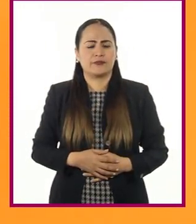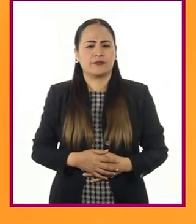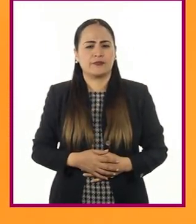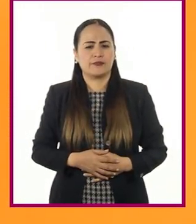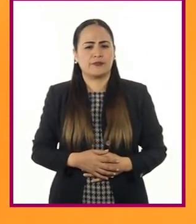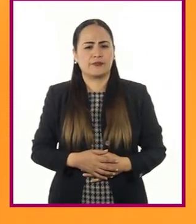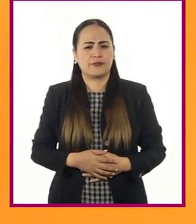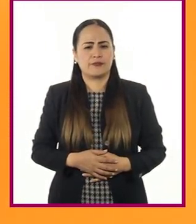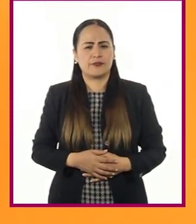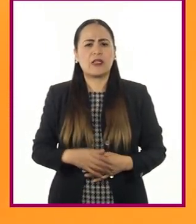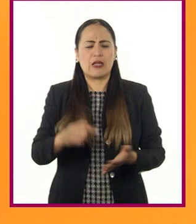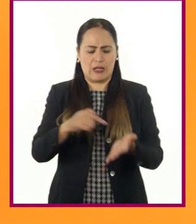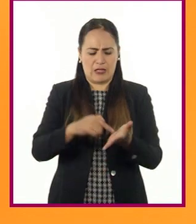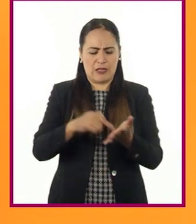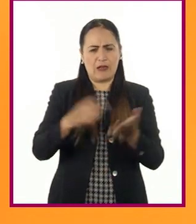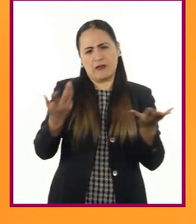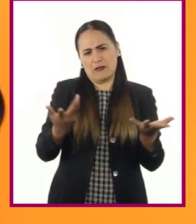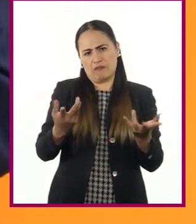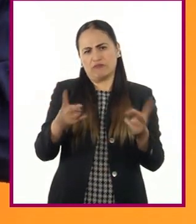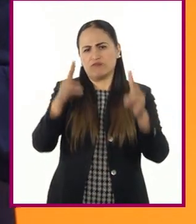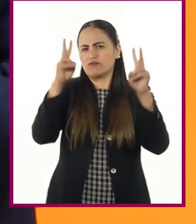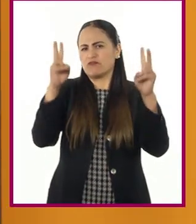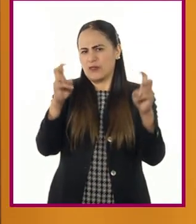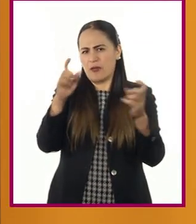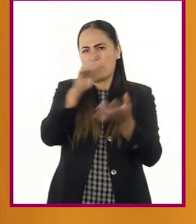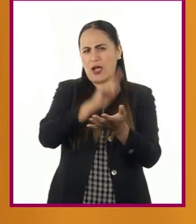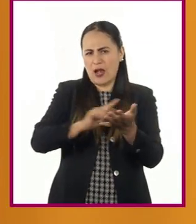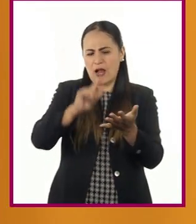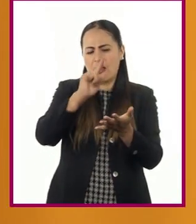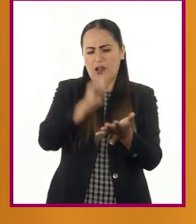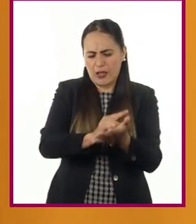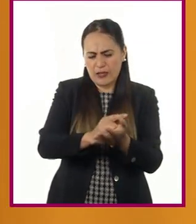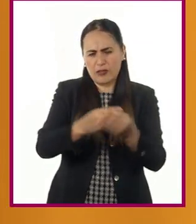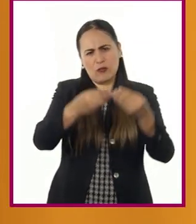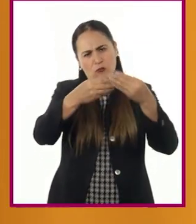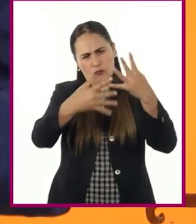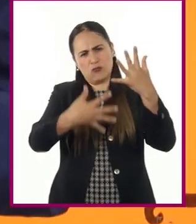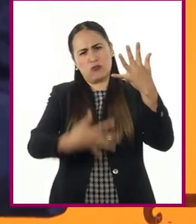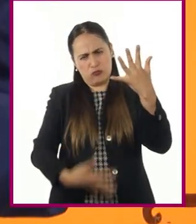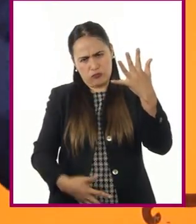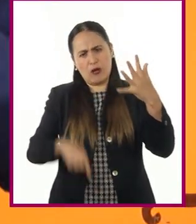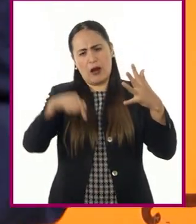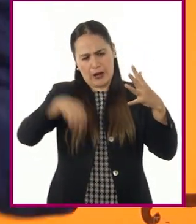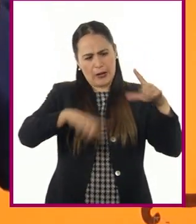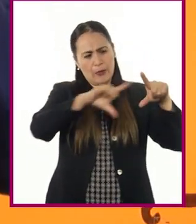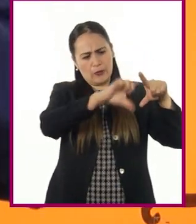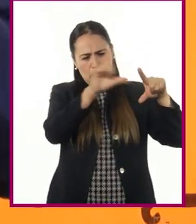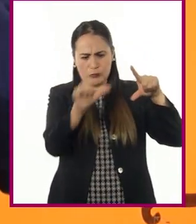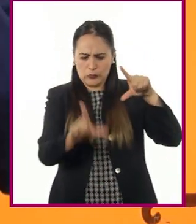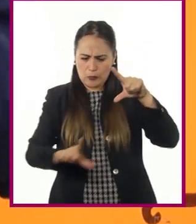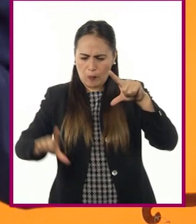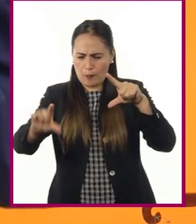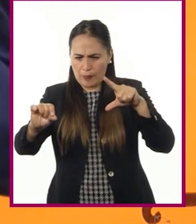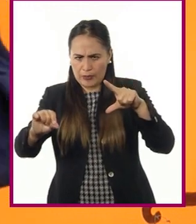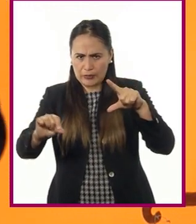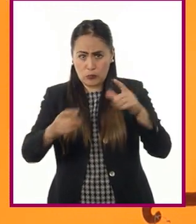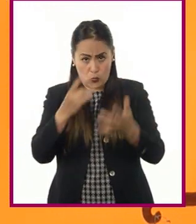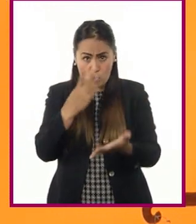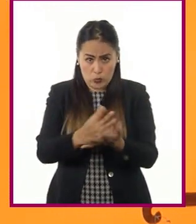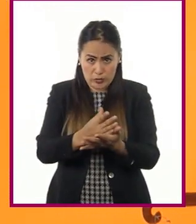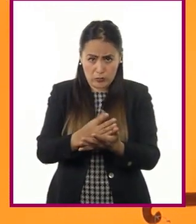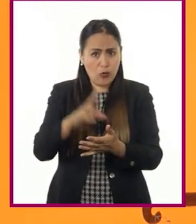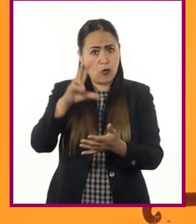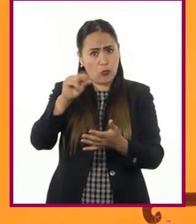Cuando hablamos de leyes, hablamos de todas las leyes que existen en el país, más las que se producen en los